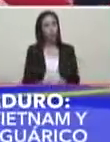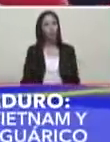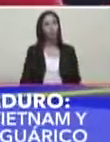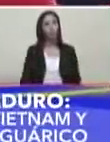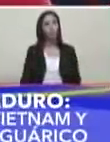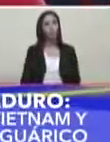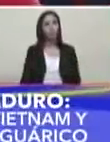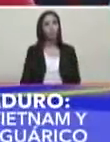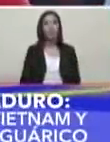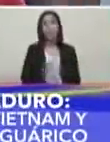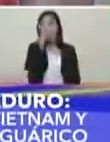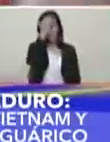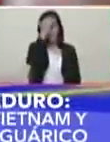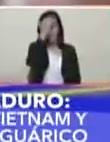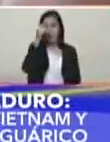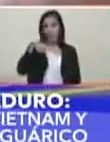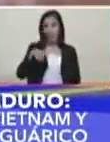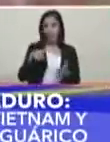Ayare,